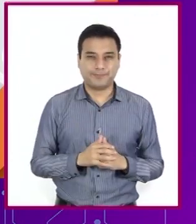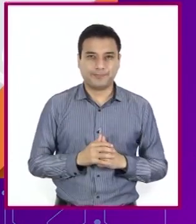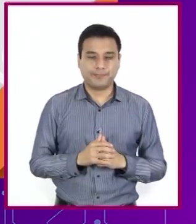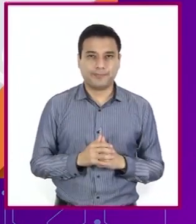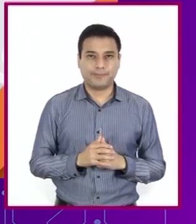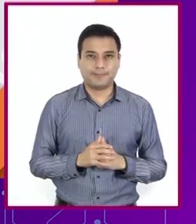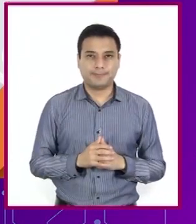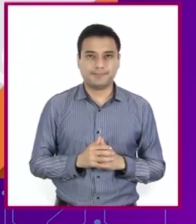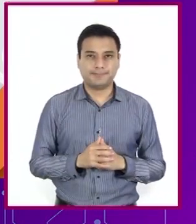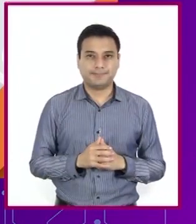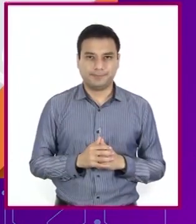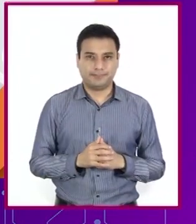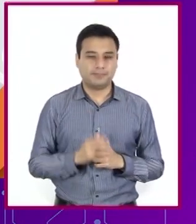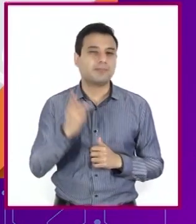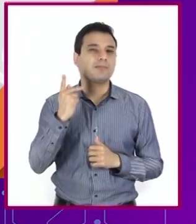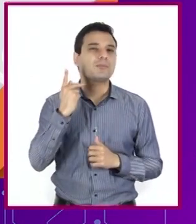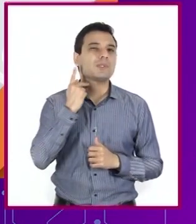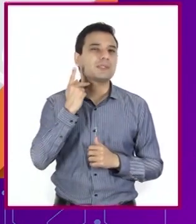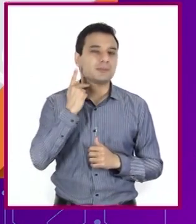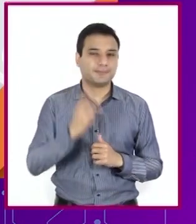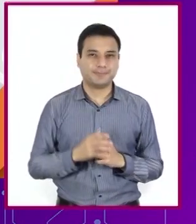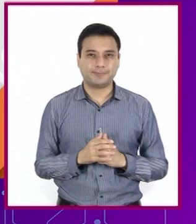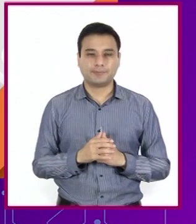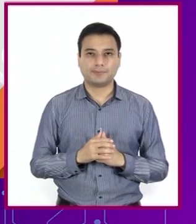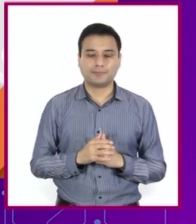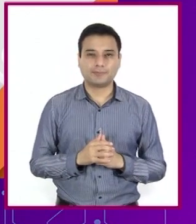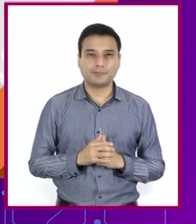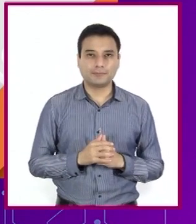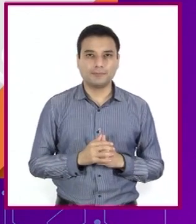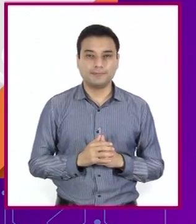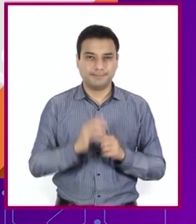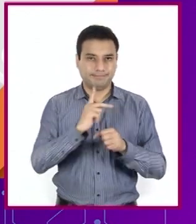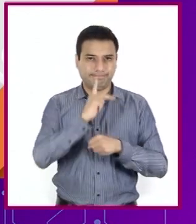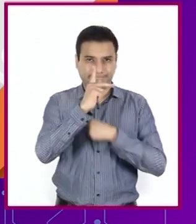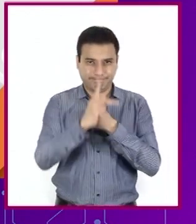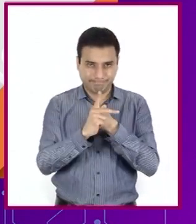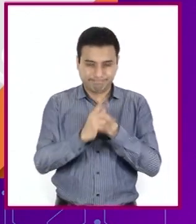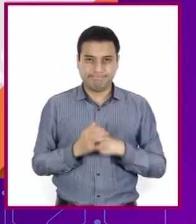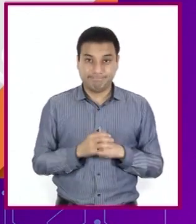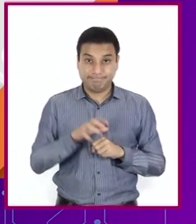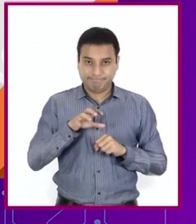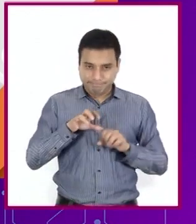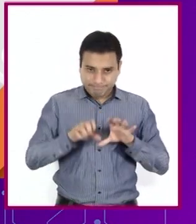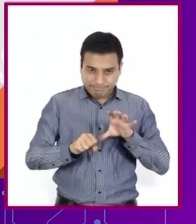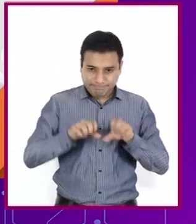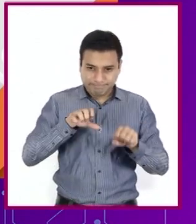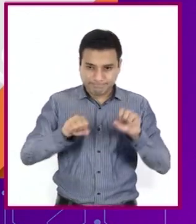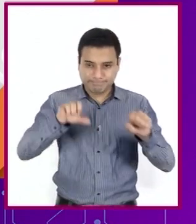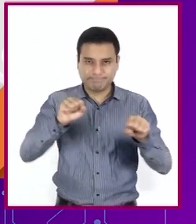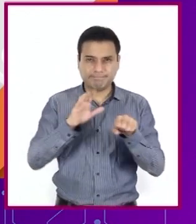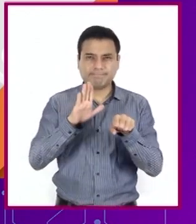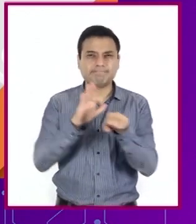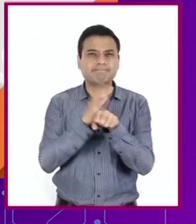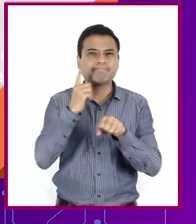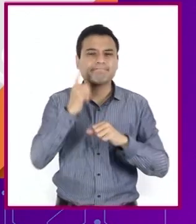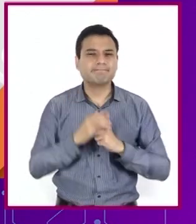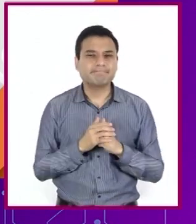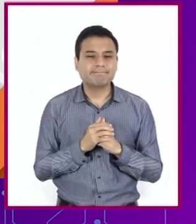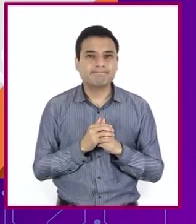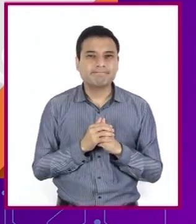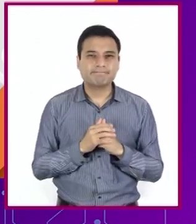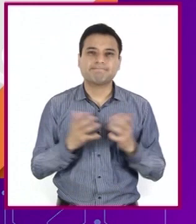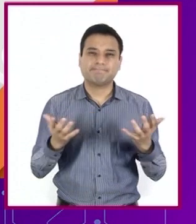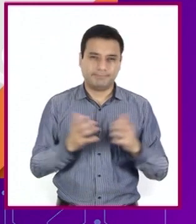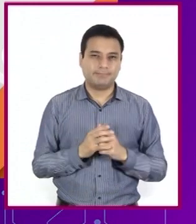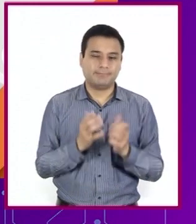Causas políticas. La expansión de las potencias industriales estuvo también provocada por su